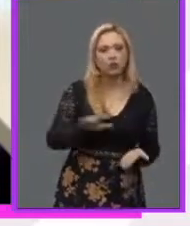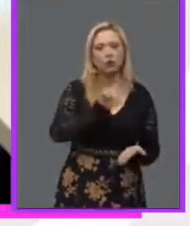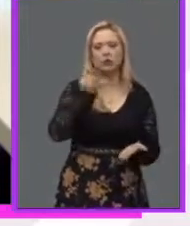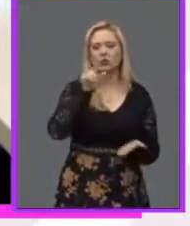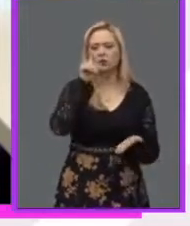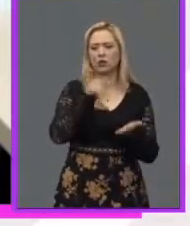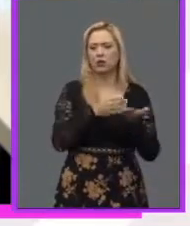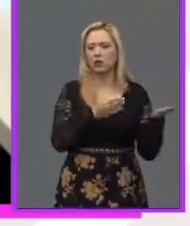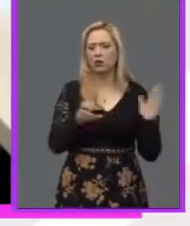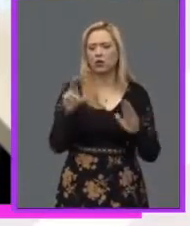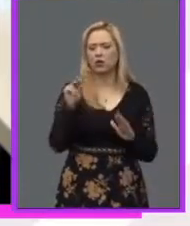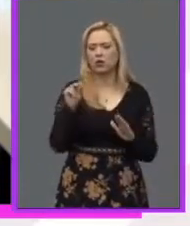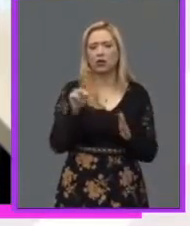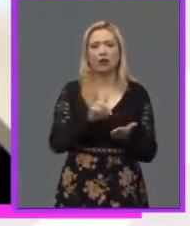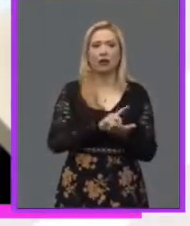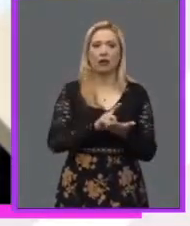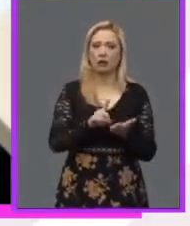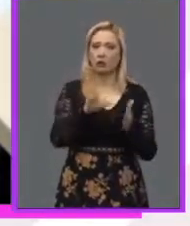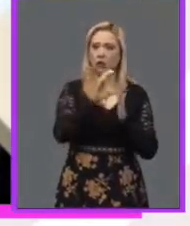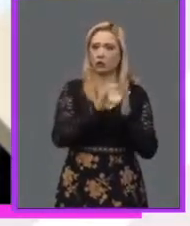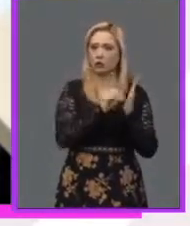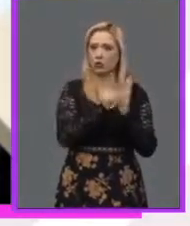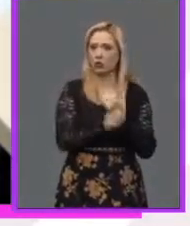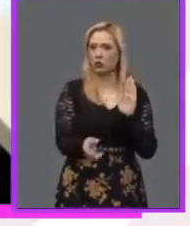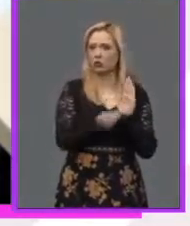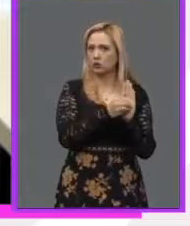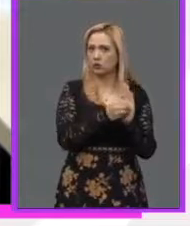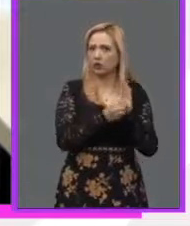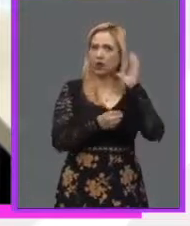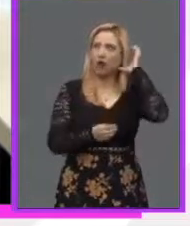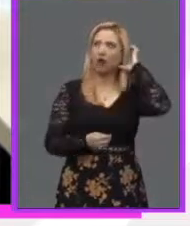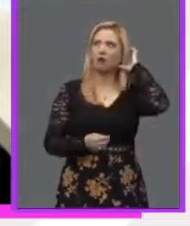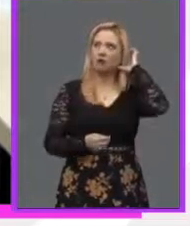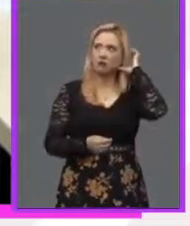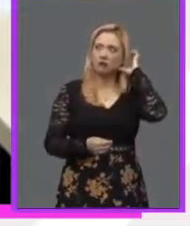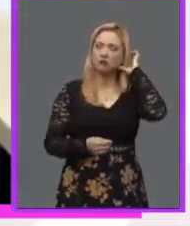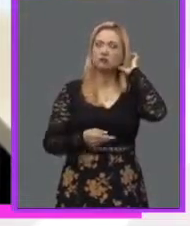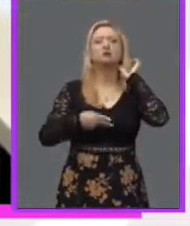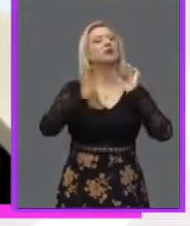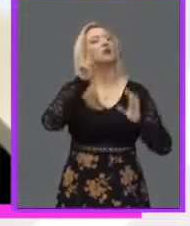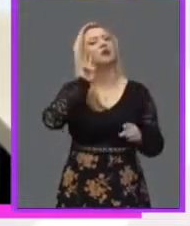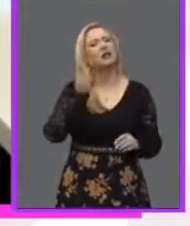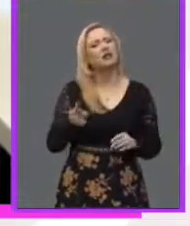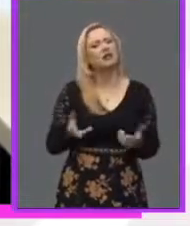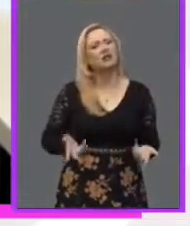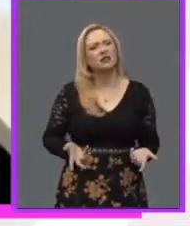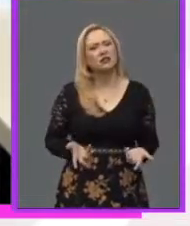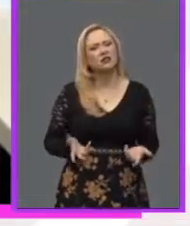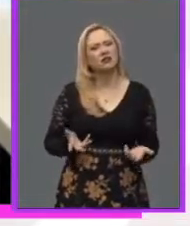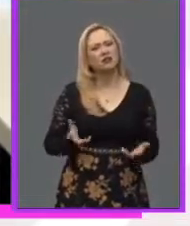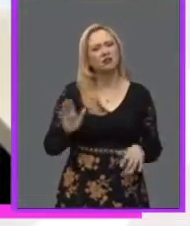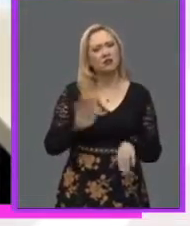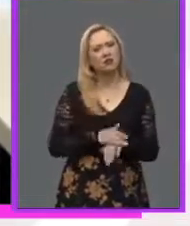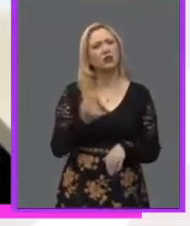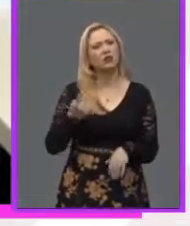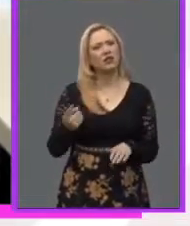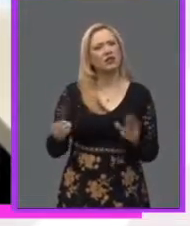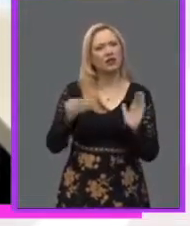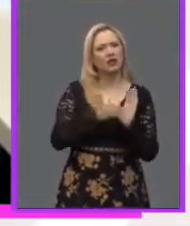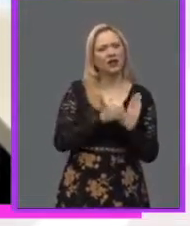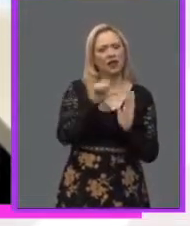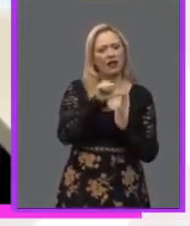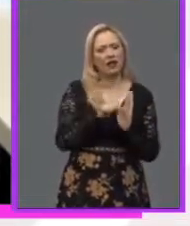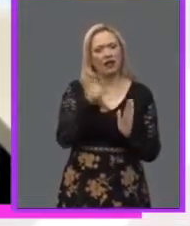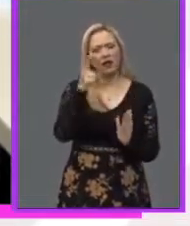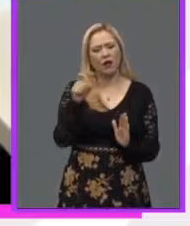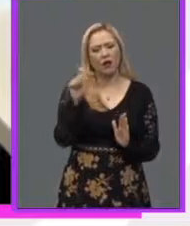80 aparece ya como un derecho constitucional. Pero lo que vamos a ver es que justo porque se incluye en el 123,